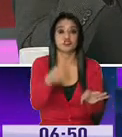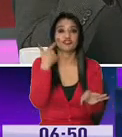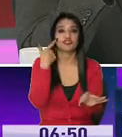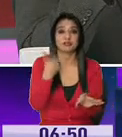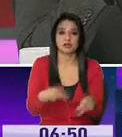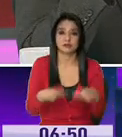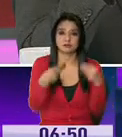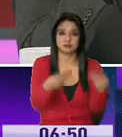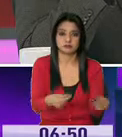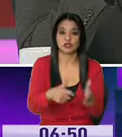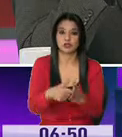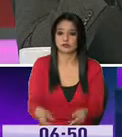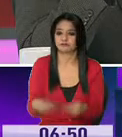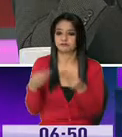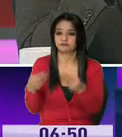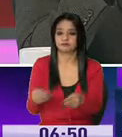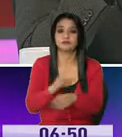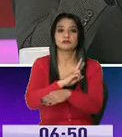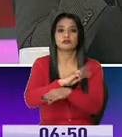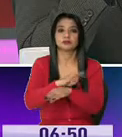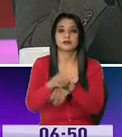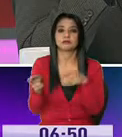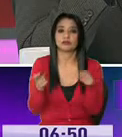atención. Lo que detectamos es que